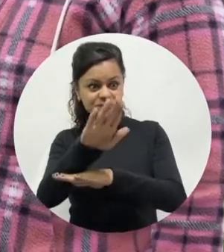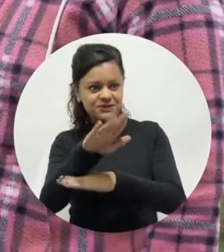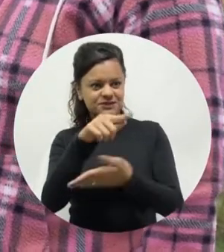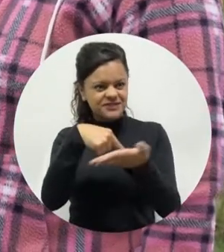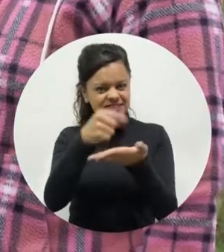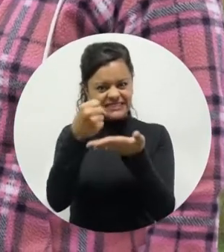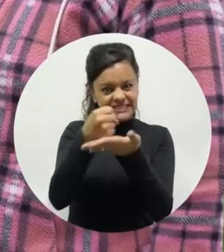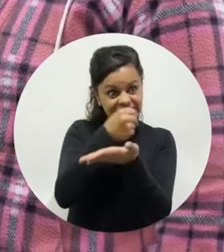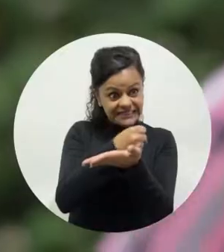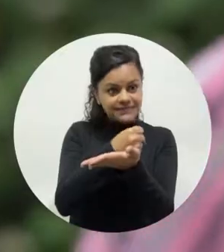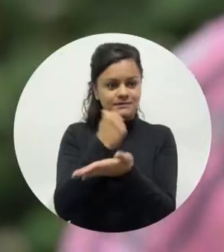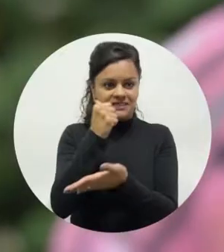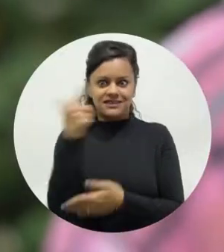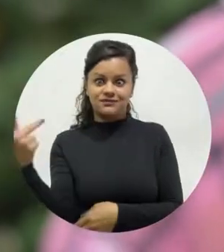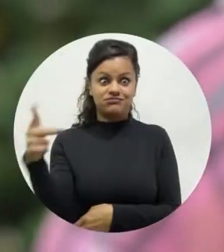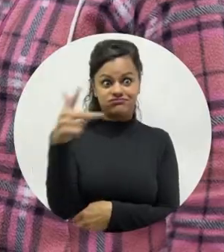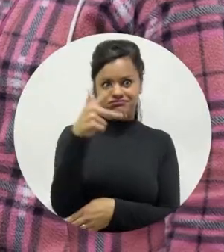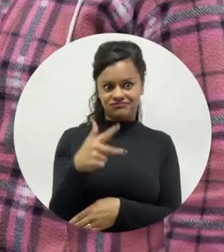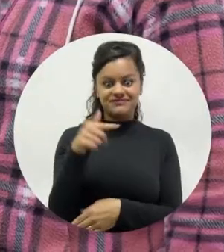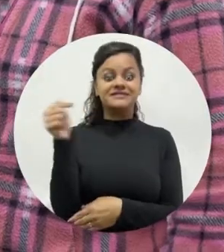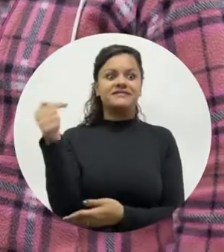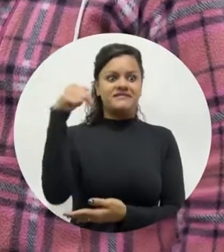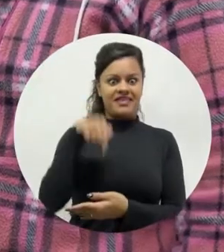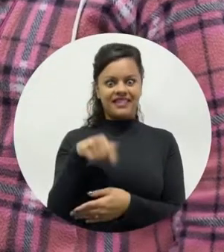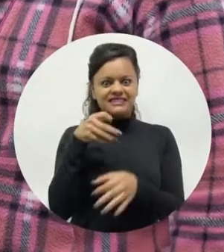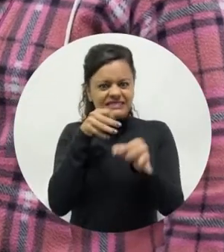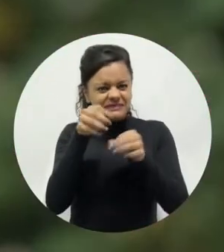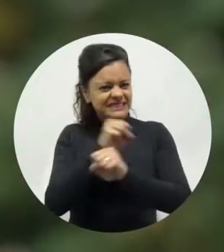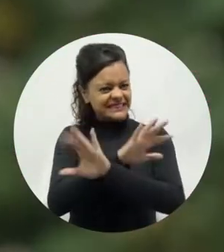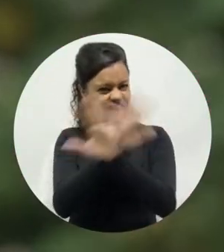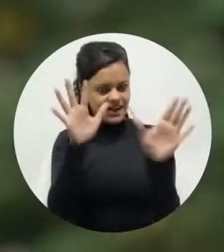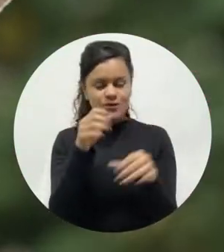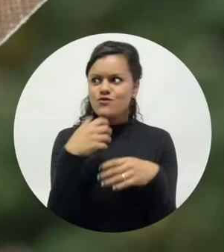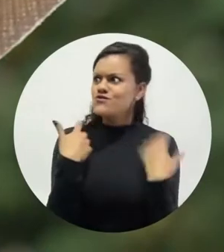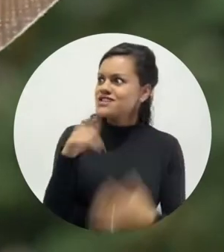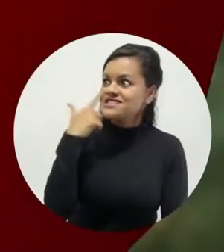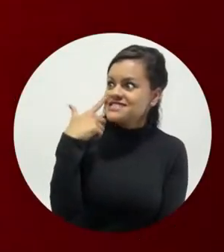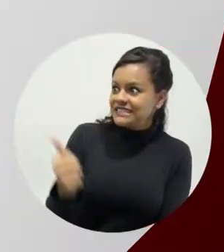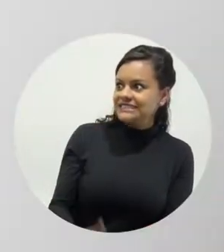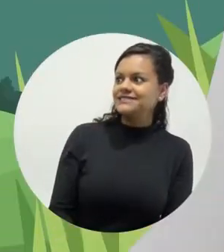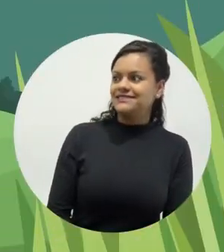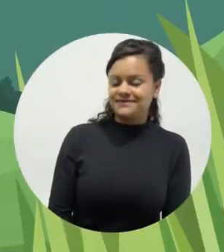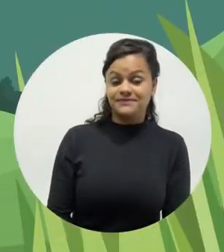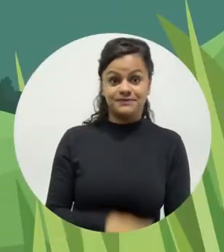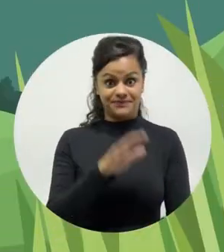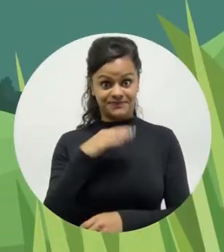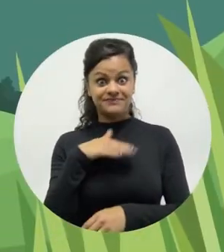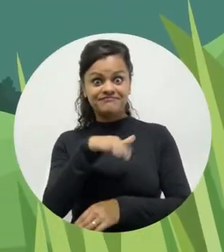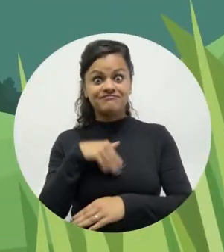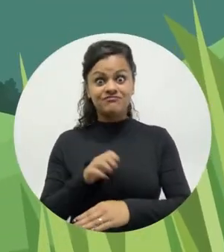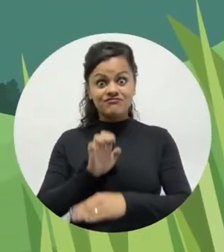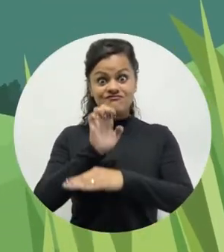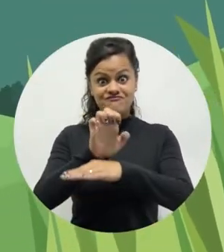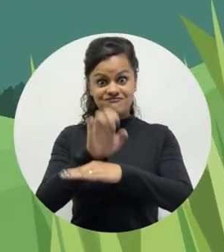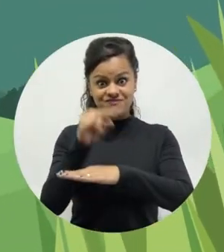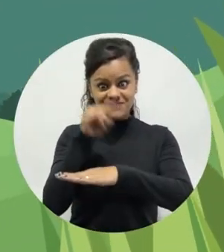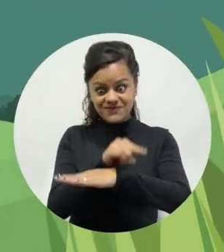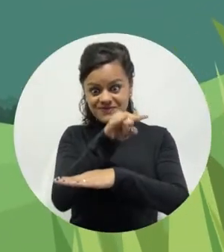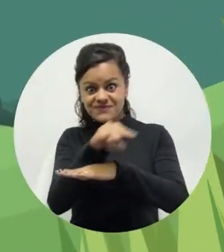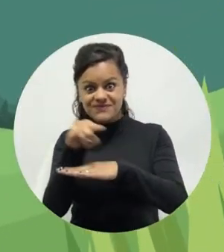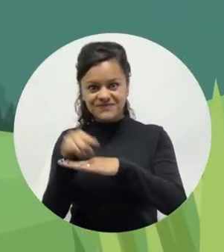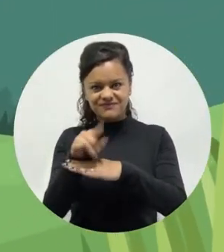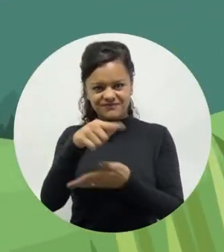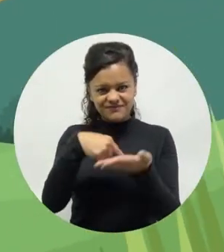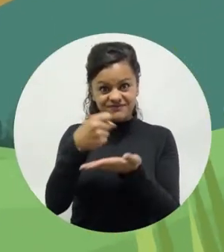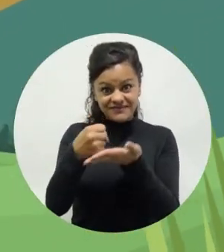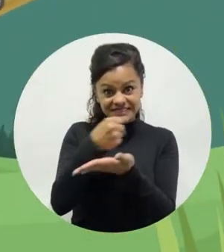superintendencia de notariado y registro ya ya le dan toda la orientación es buenísimo la superintendencia de notariado y registro recorre el país